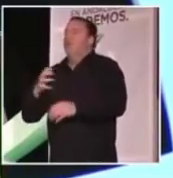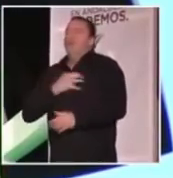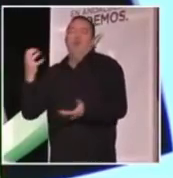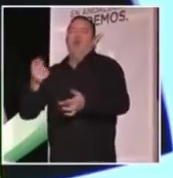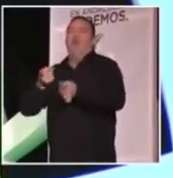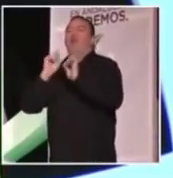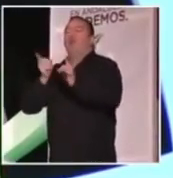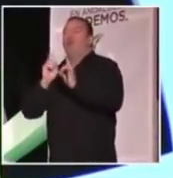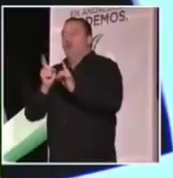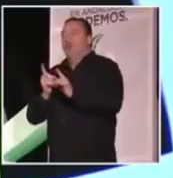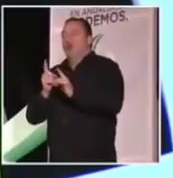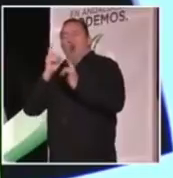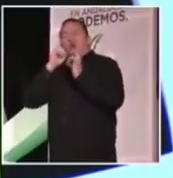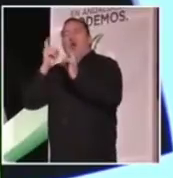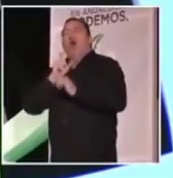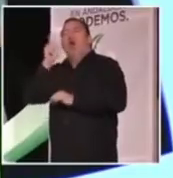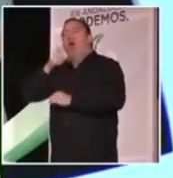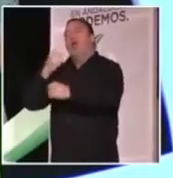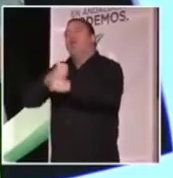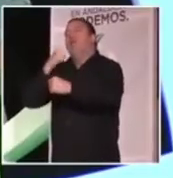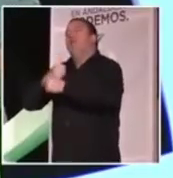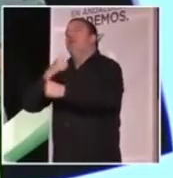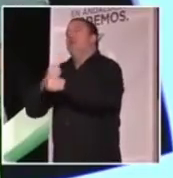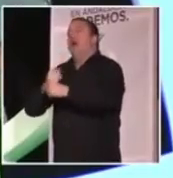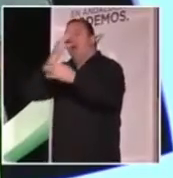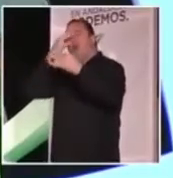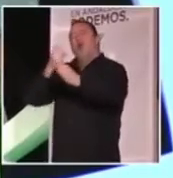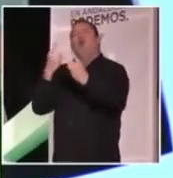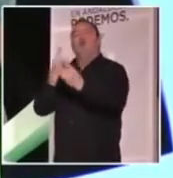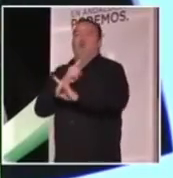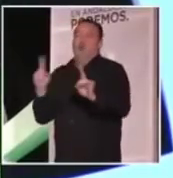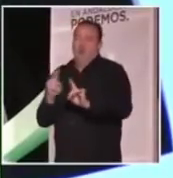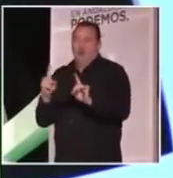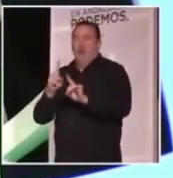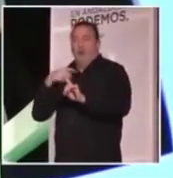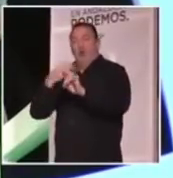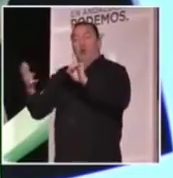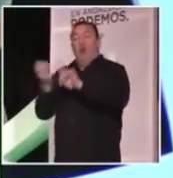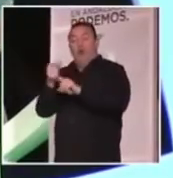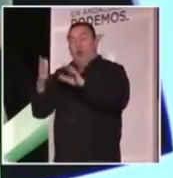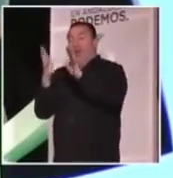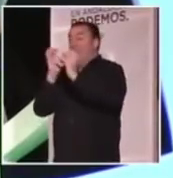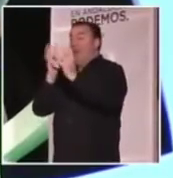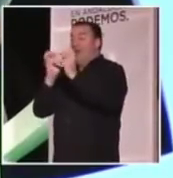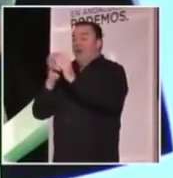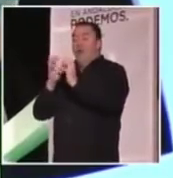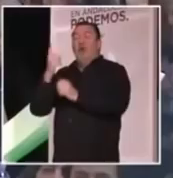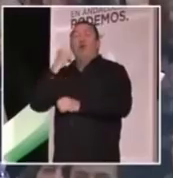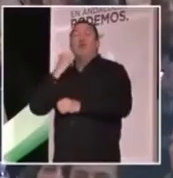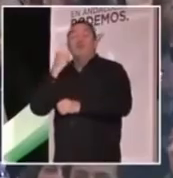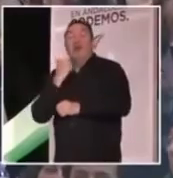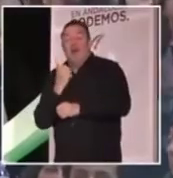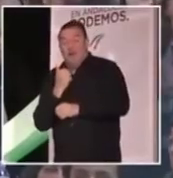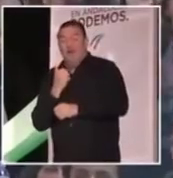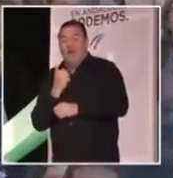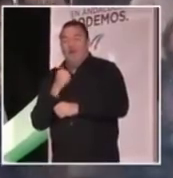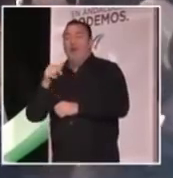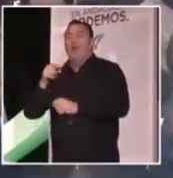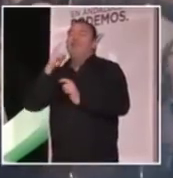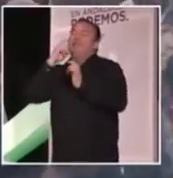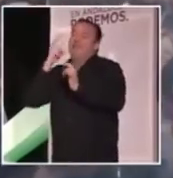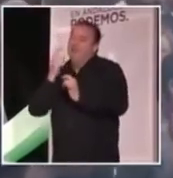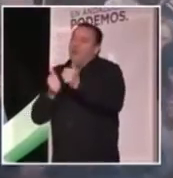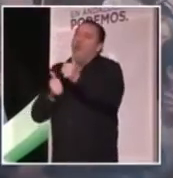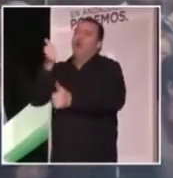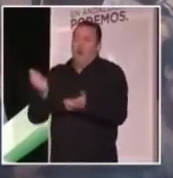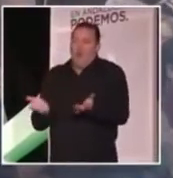que solamente se esfuerce la gente trabajadora. Logramos en ese acuerdo que los bancos se esforzaran un poquito